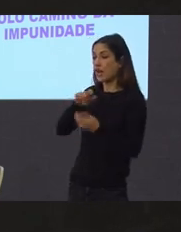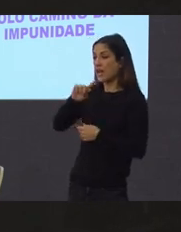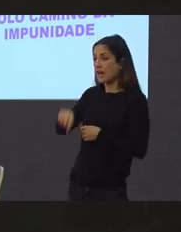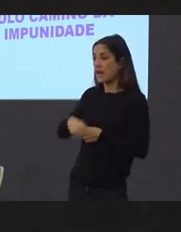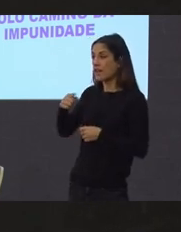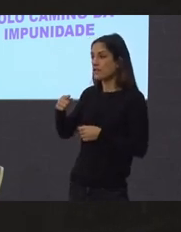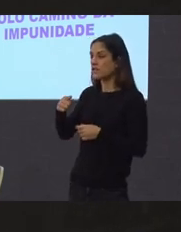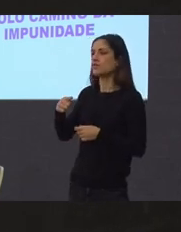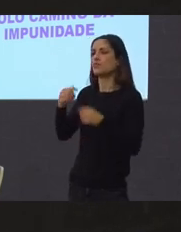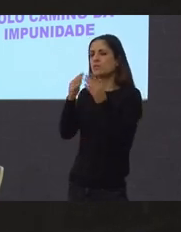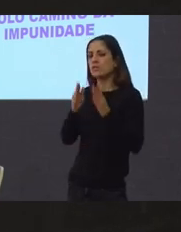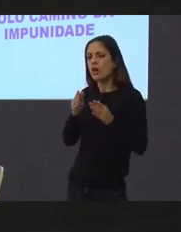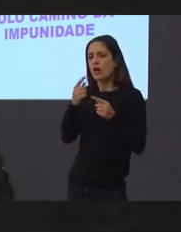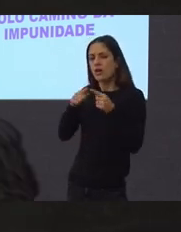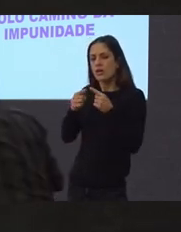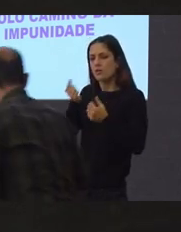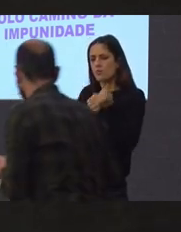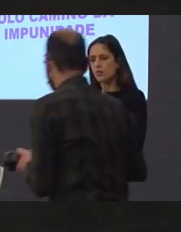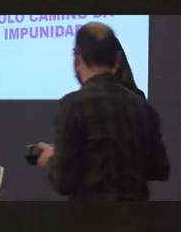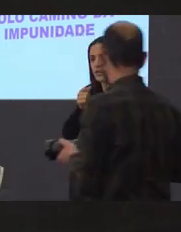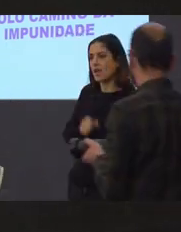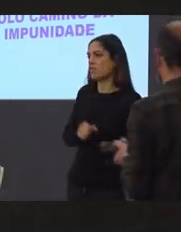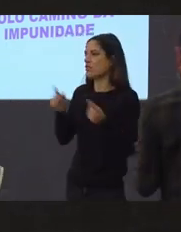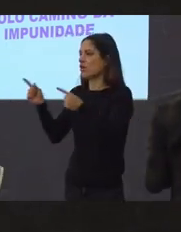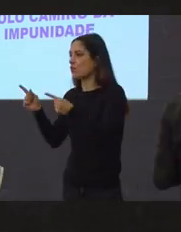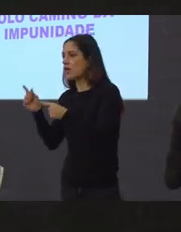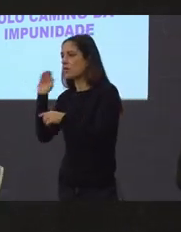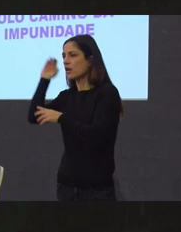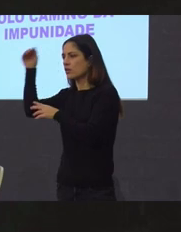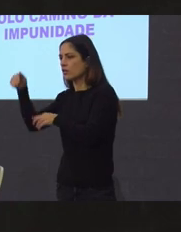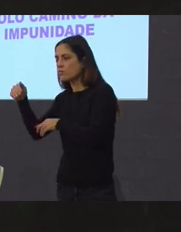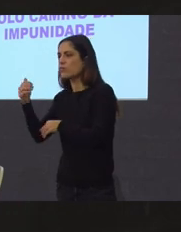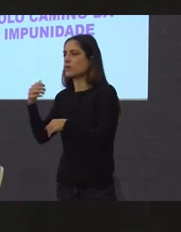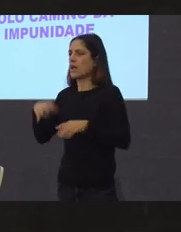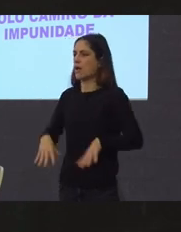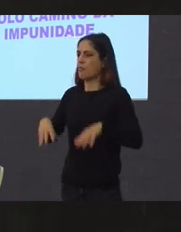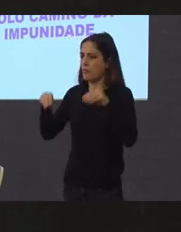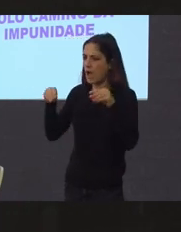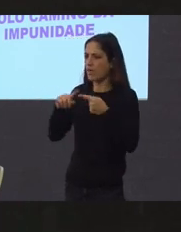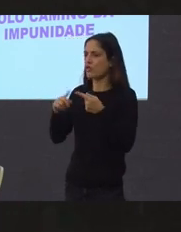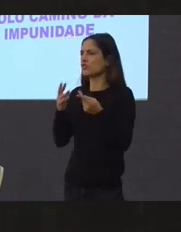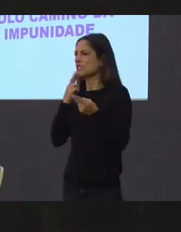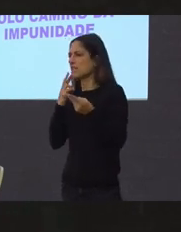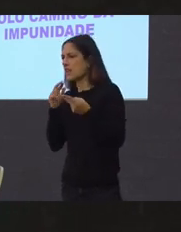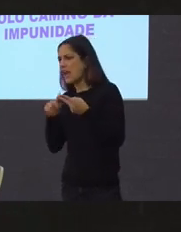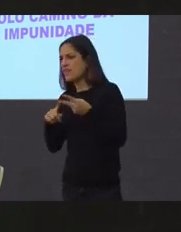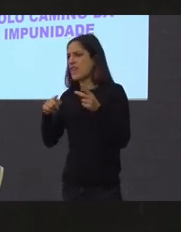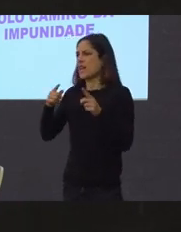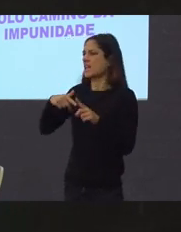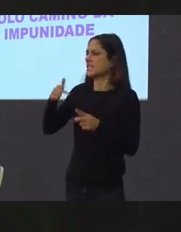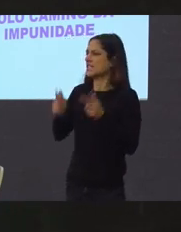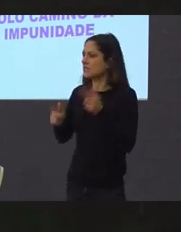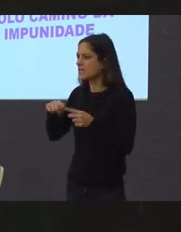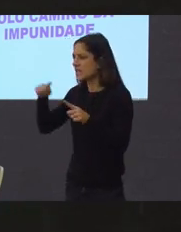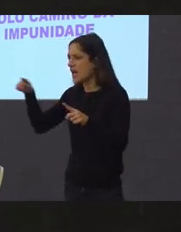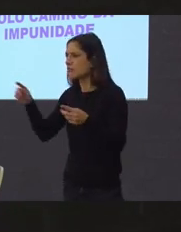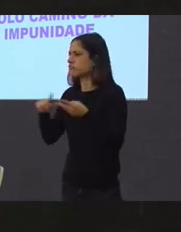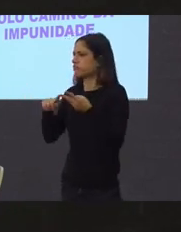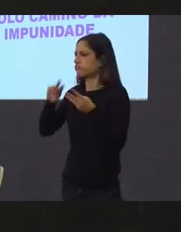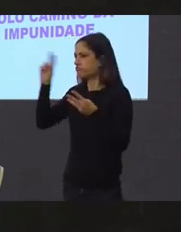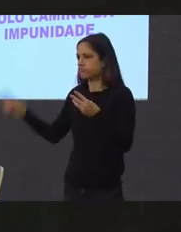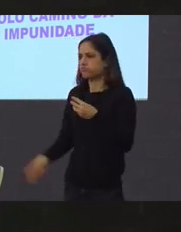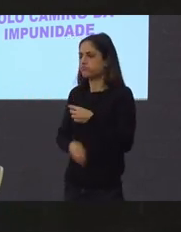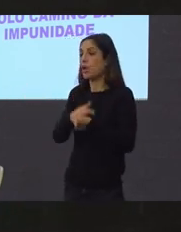propiedades incautadas pola República, que eran varios pazos, un en Santander, outro en San Sebastián, e unha